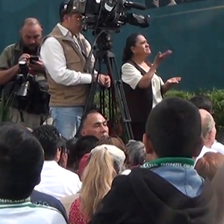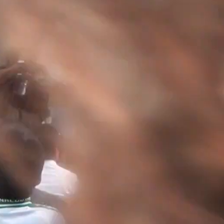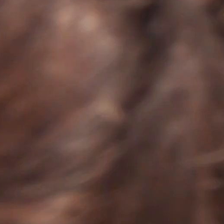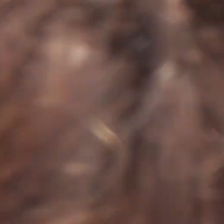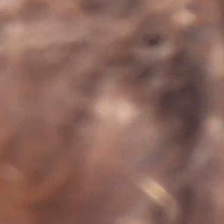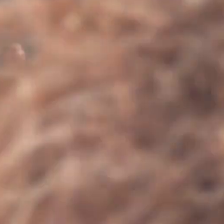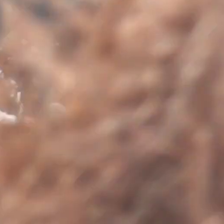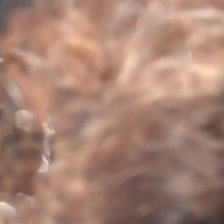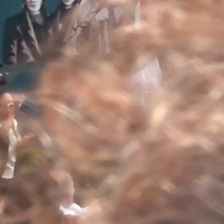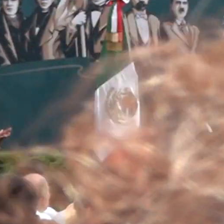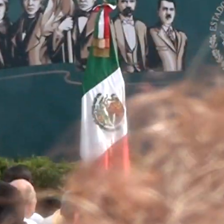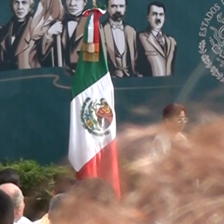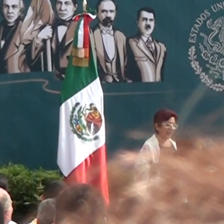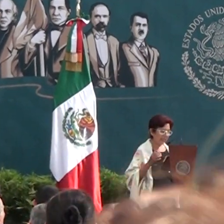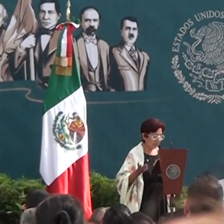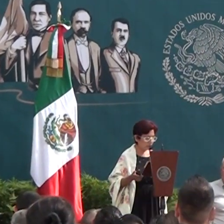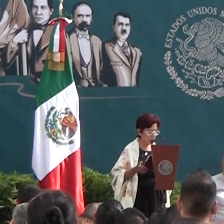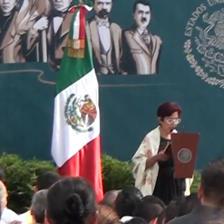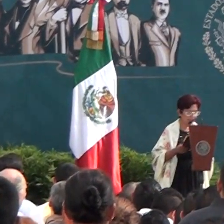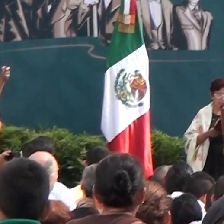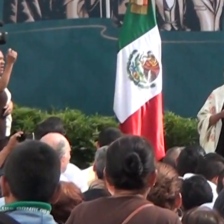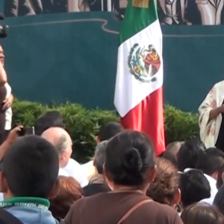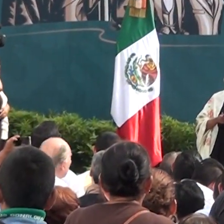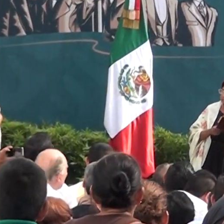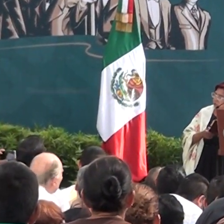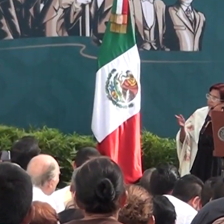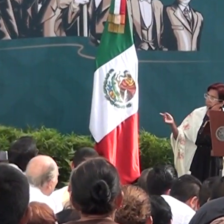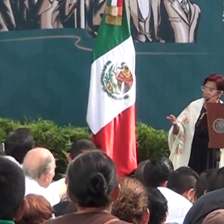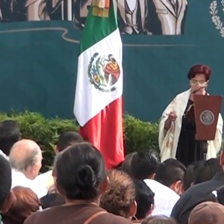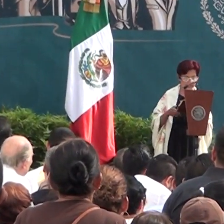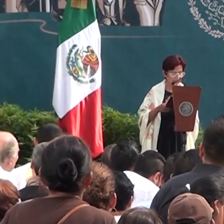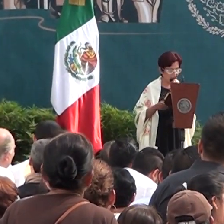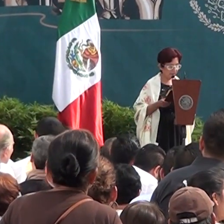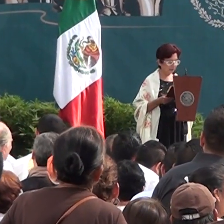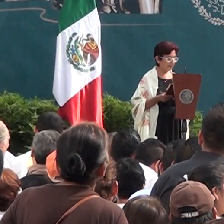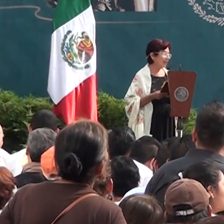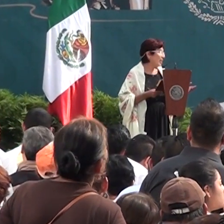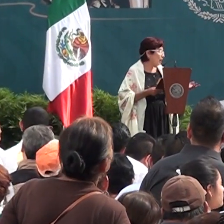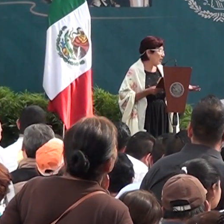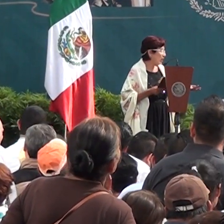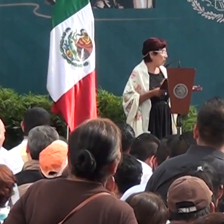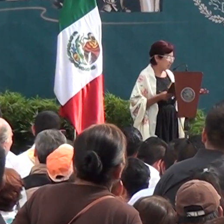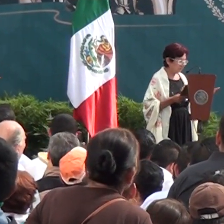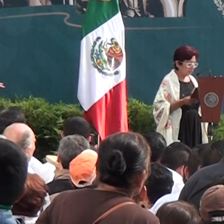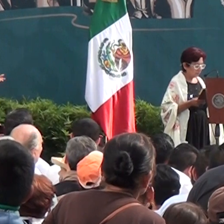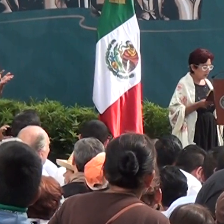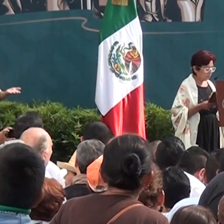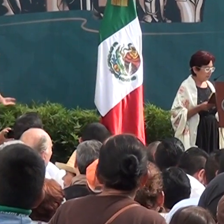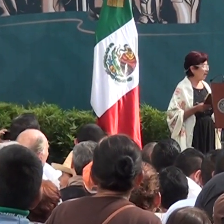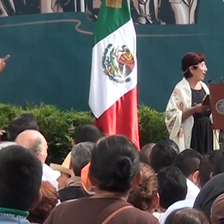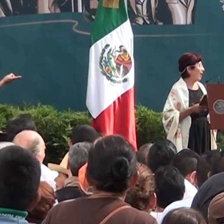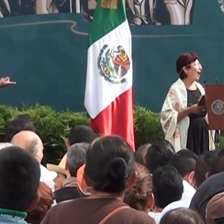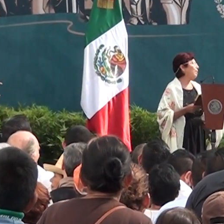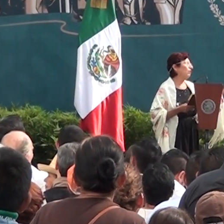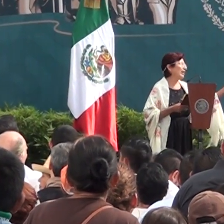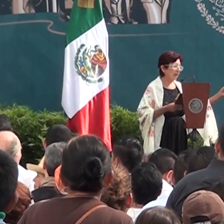Se cayeron nuestros sueños, también las ilusiones, se cayó nuestra seguridad. Y repitieron, no